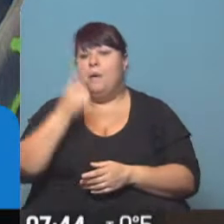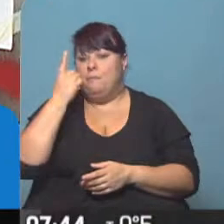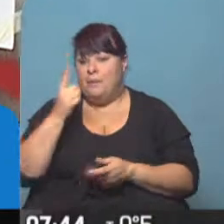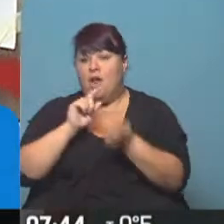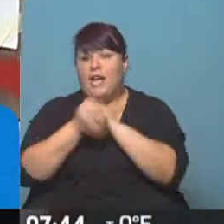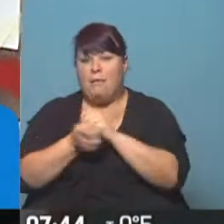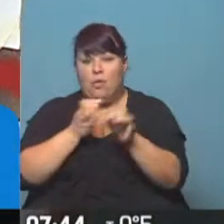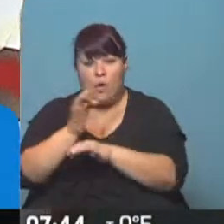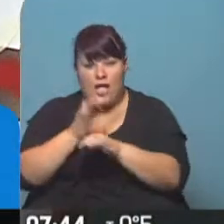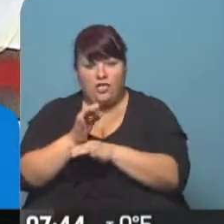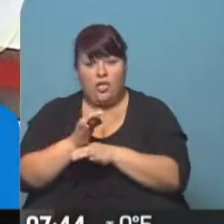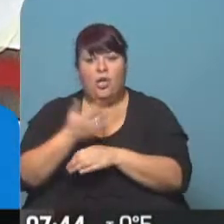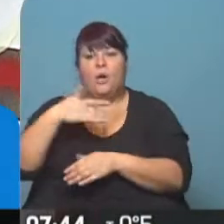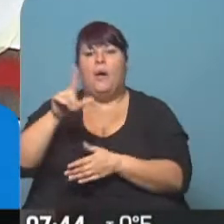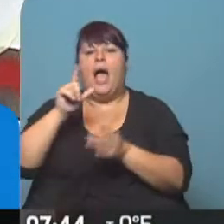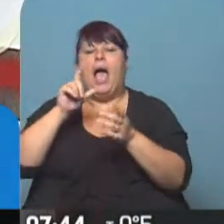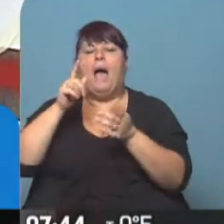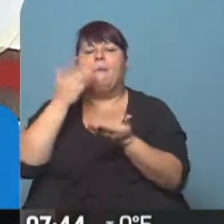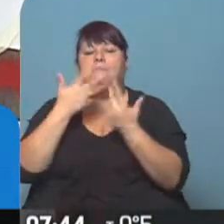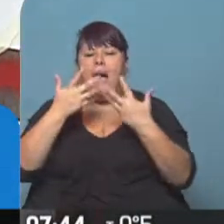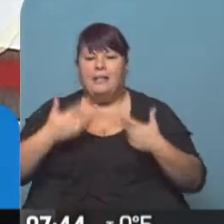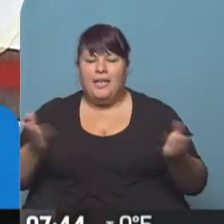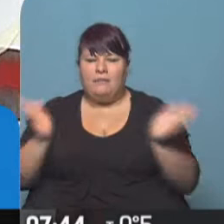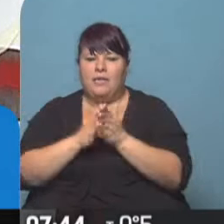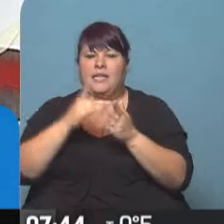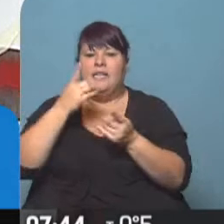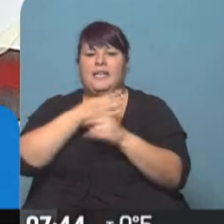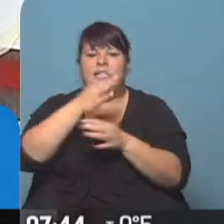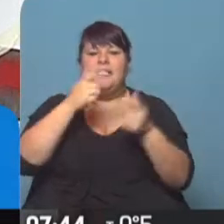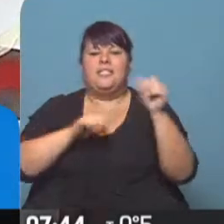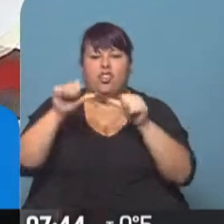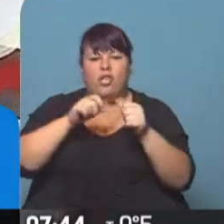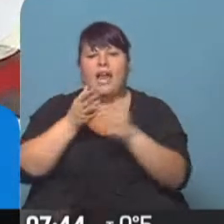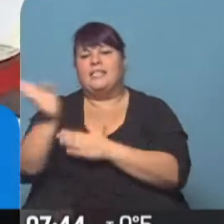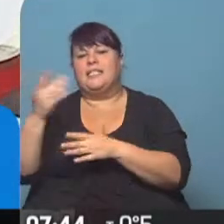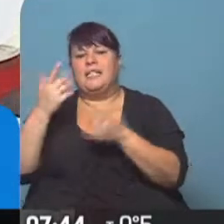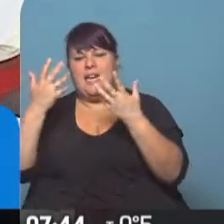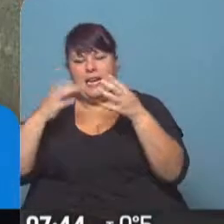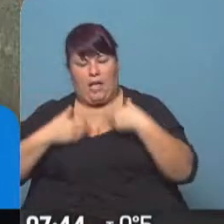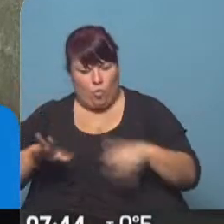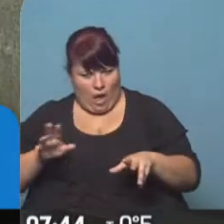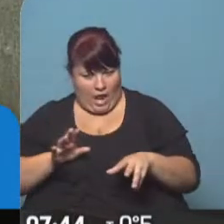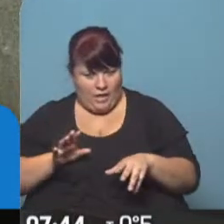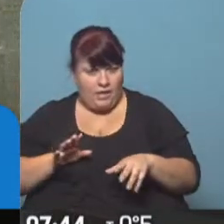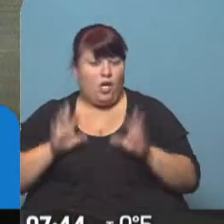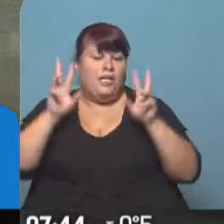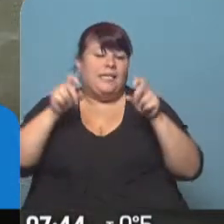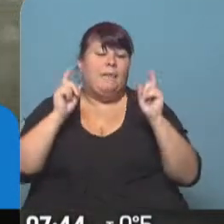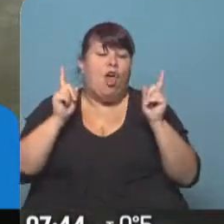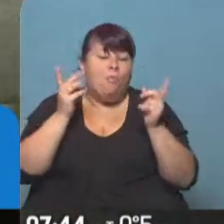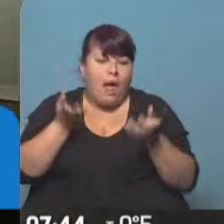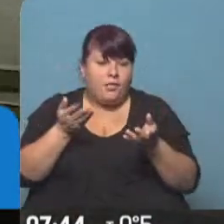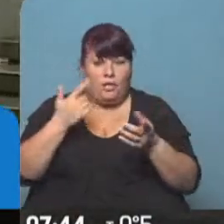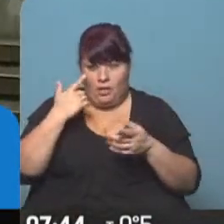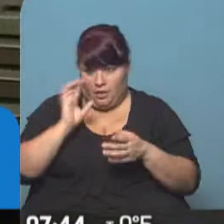reforma educativa es que se van a degradar las materias, se van a dividir en ciencias sociales y ciencias naturales. Y con el tema de los docentes se